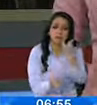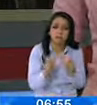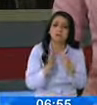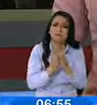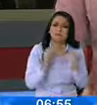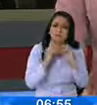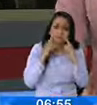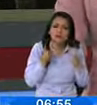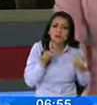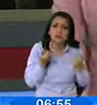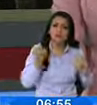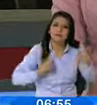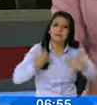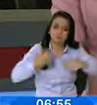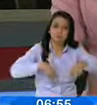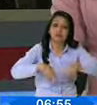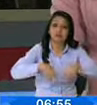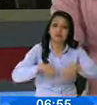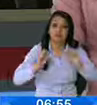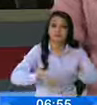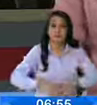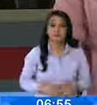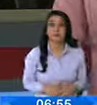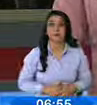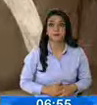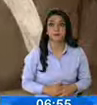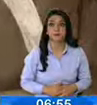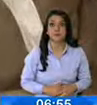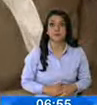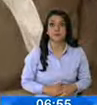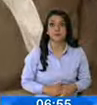control a los vehículos que transitan por esta zona